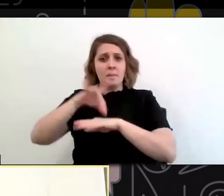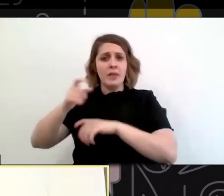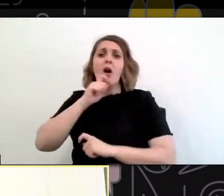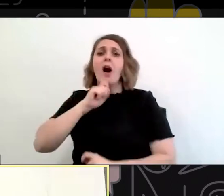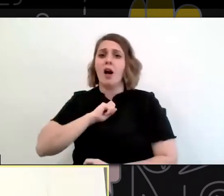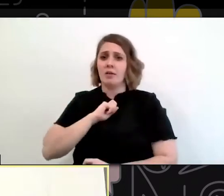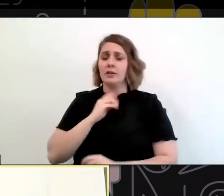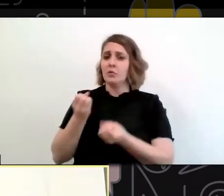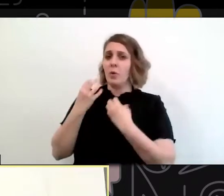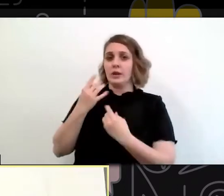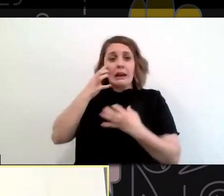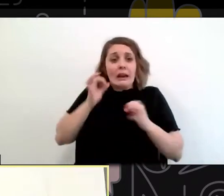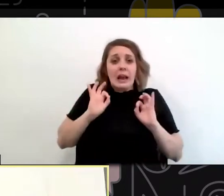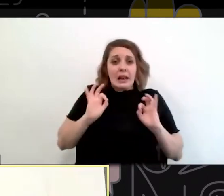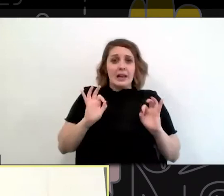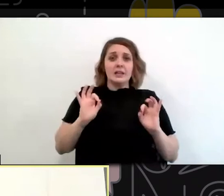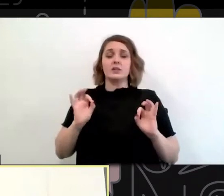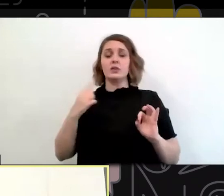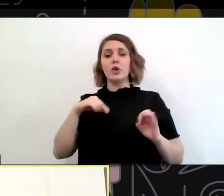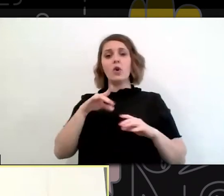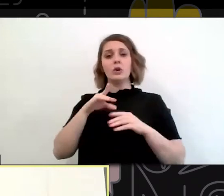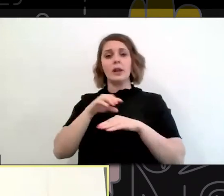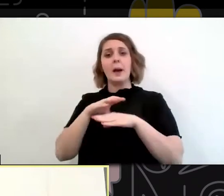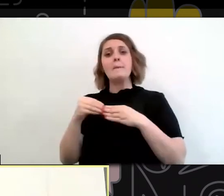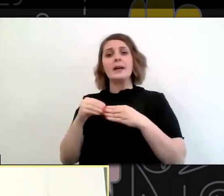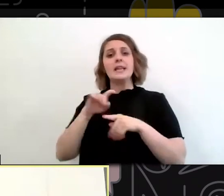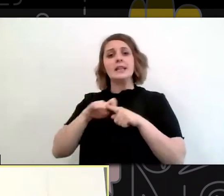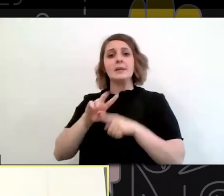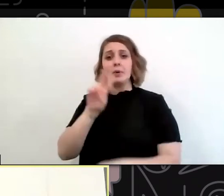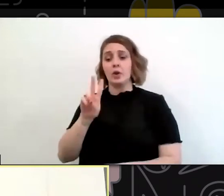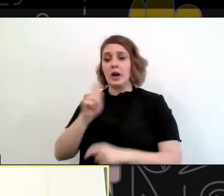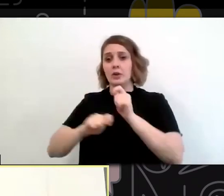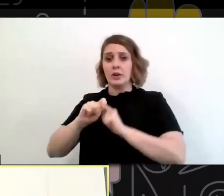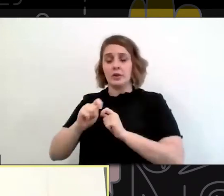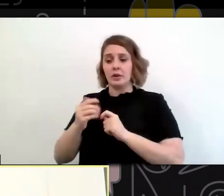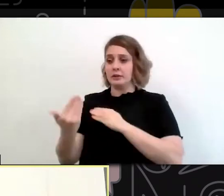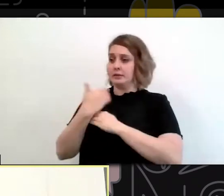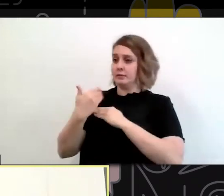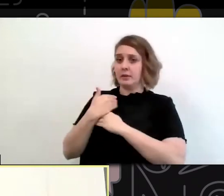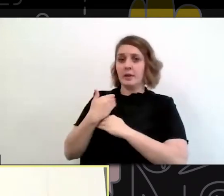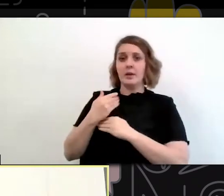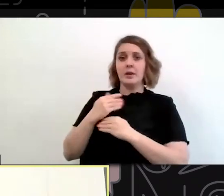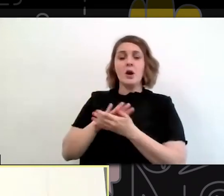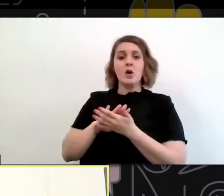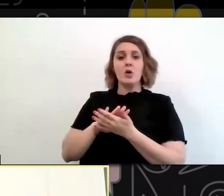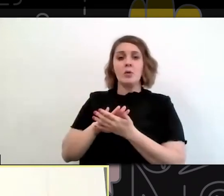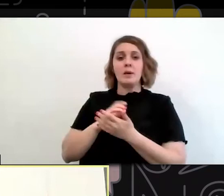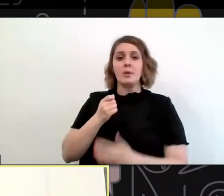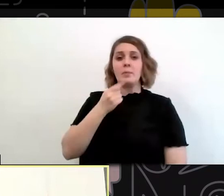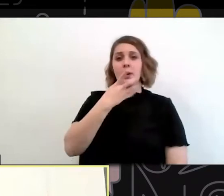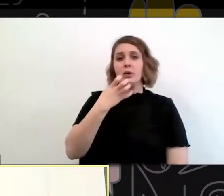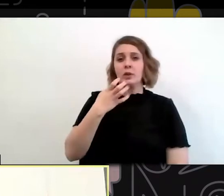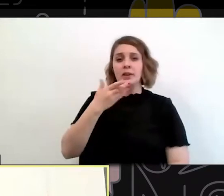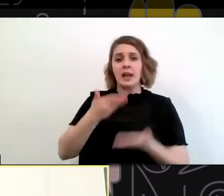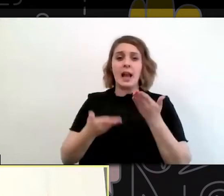realidad. Todavía nos siguen llegando pacientes tipo 2 a las asociaciones con una dieta de 1.400 calorías, que eso es lo único que